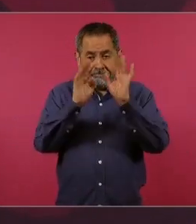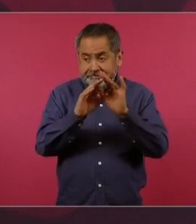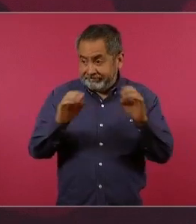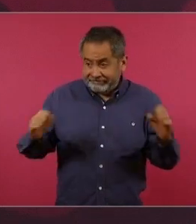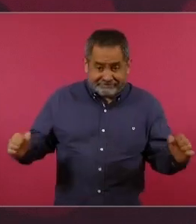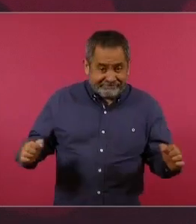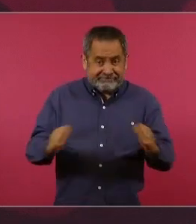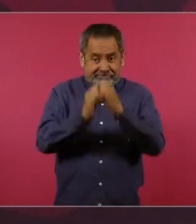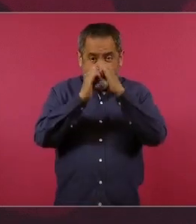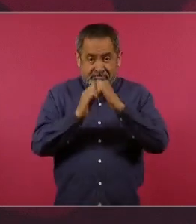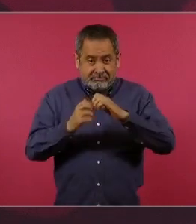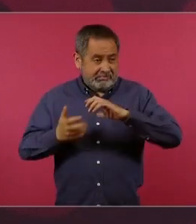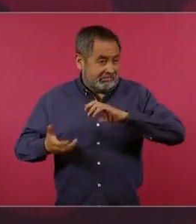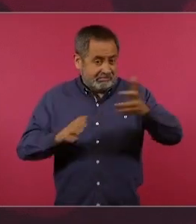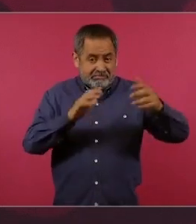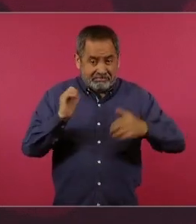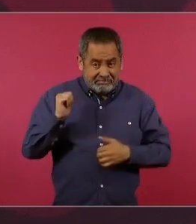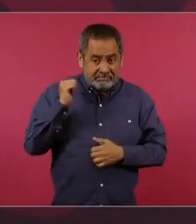se necesita